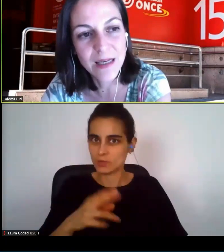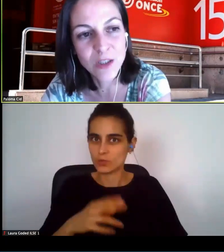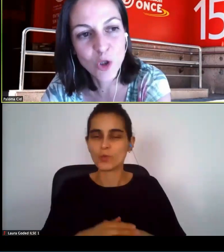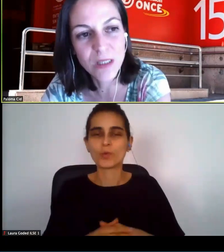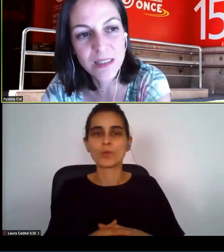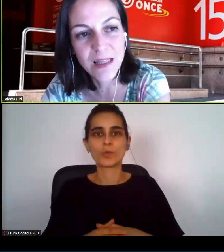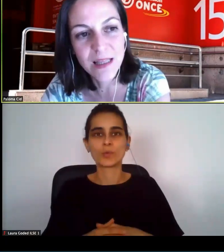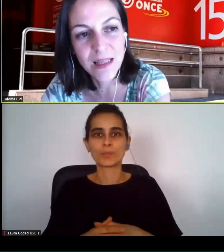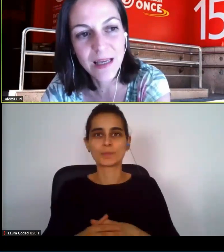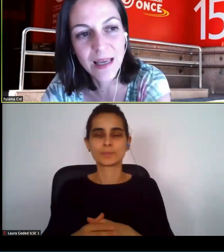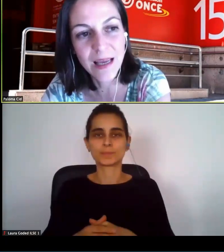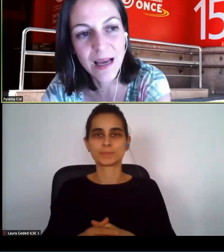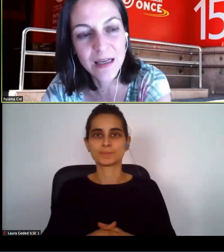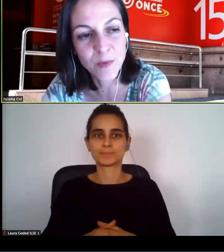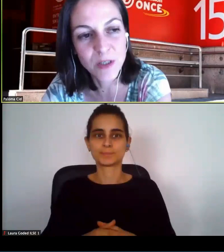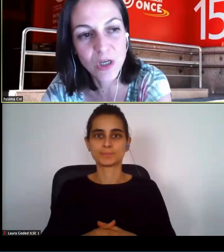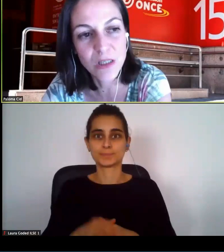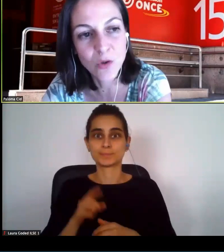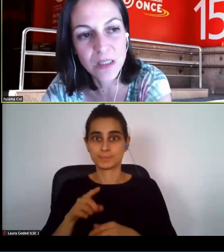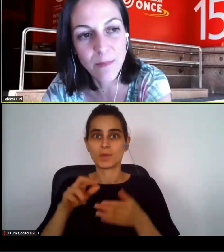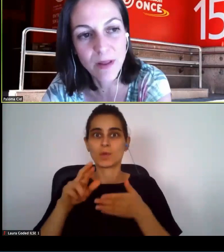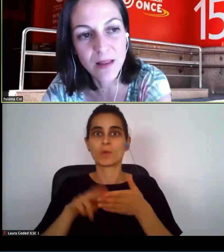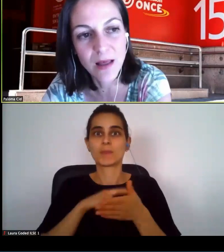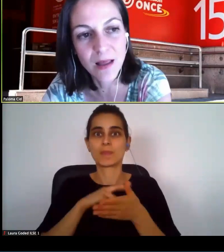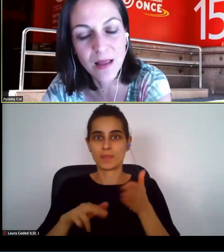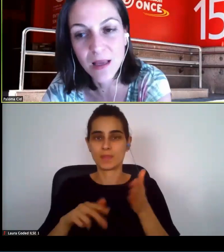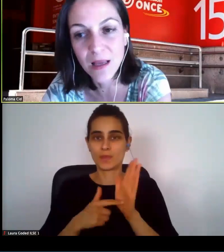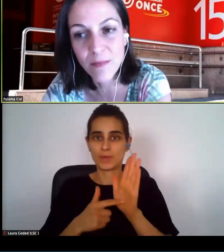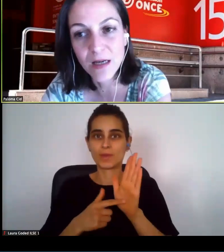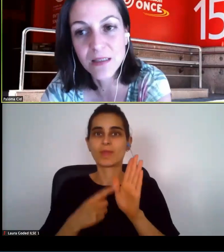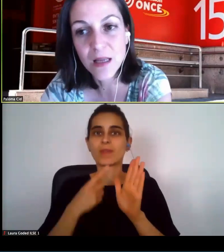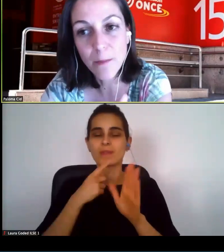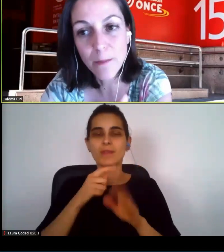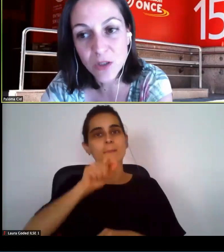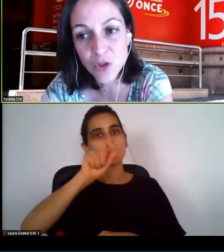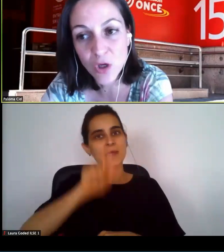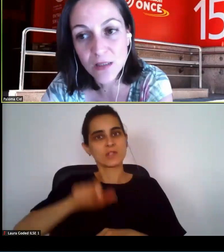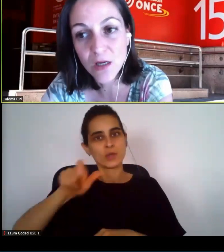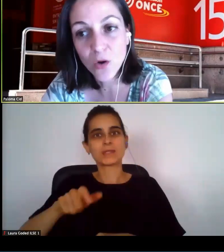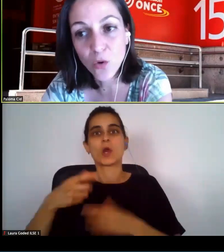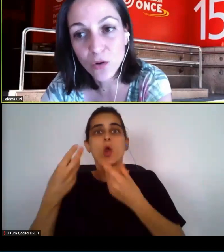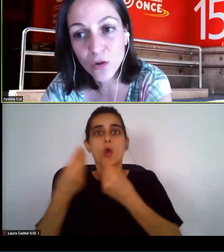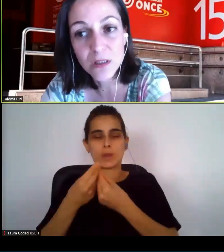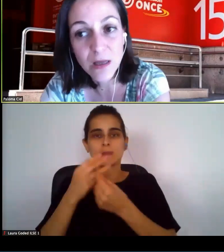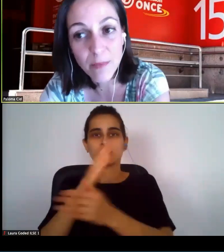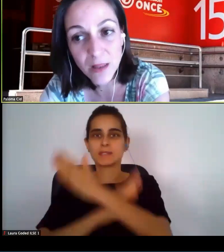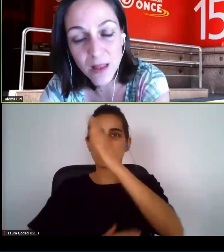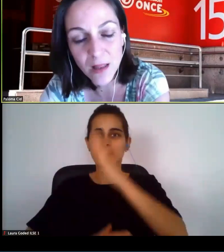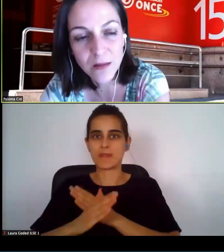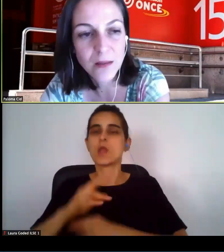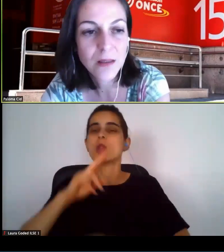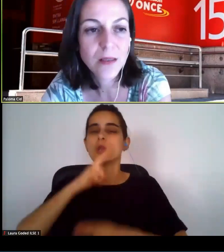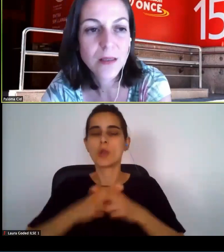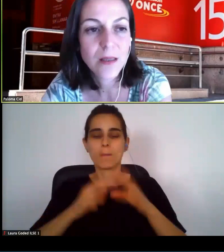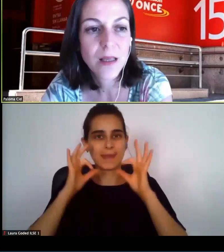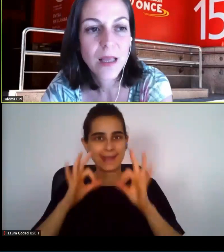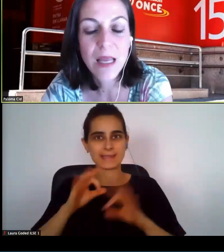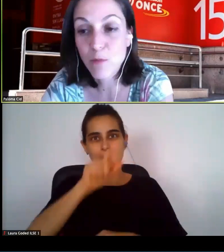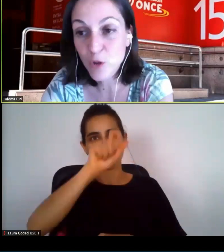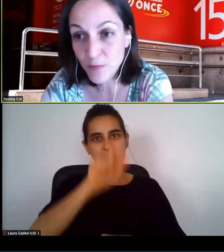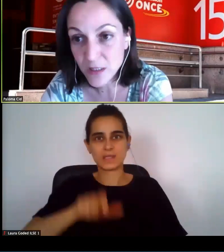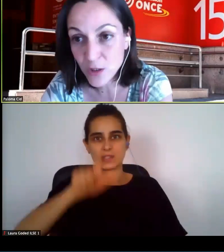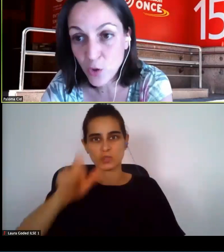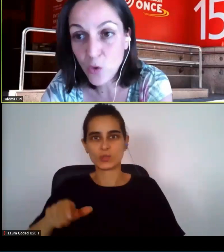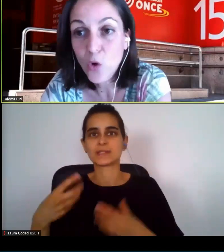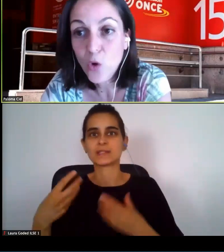Además, es donde se dice que a las personas con discapacidad hay que llamarles personas con discapacidad.